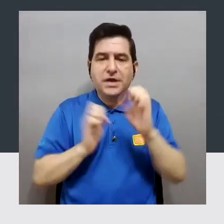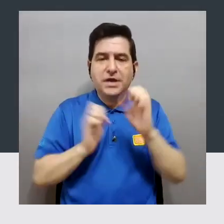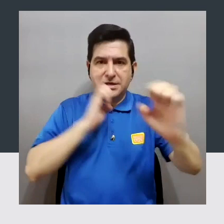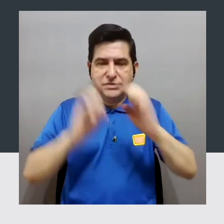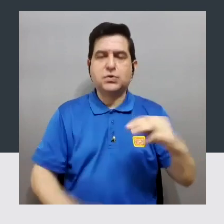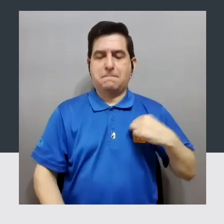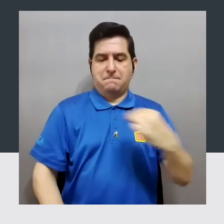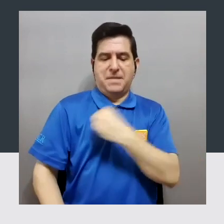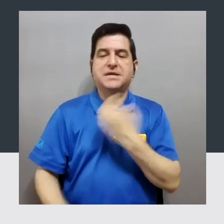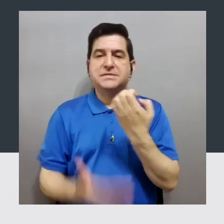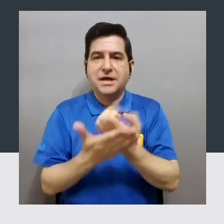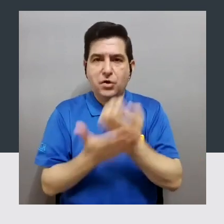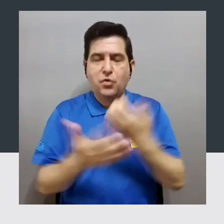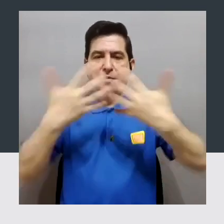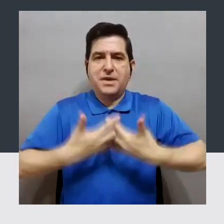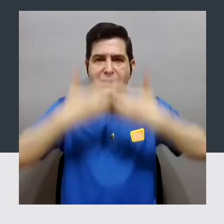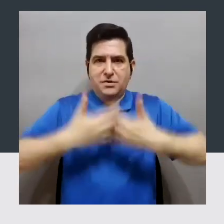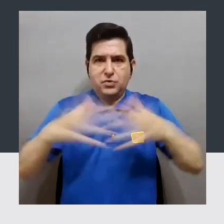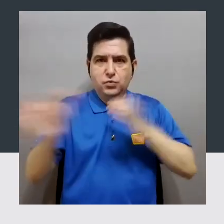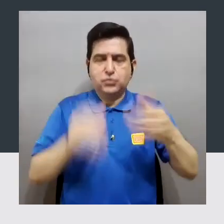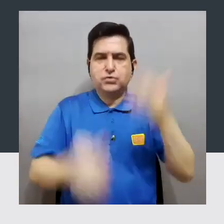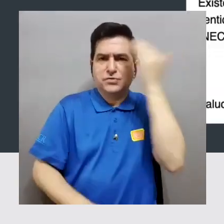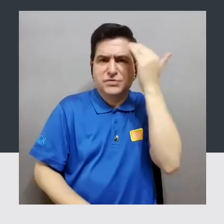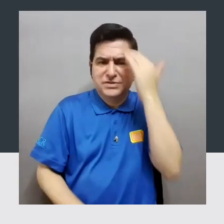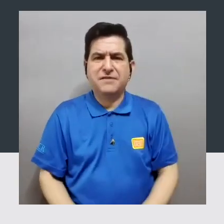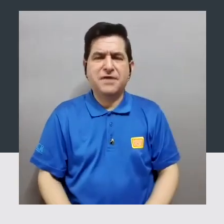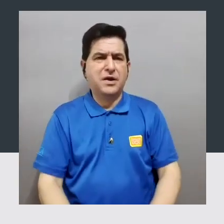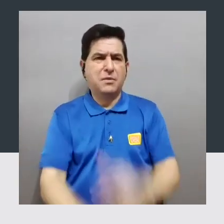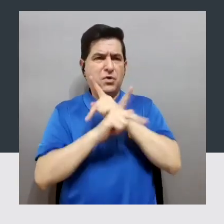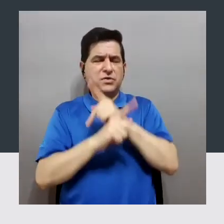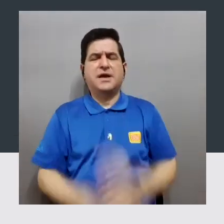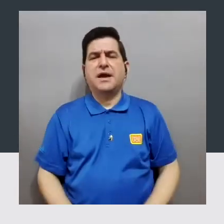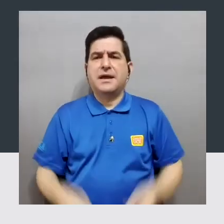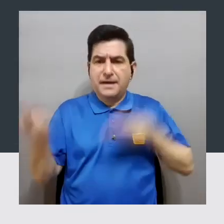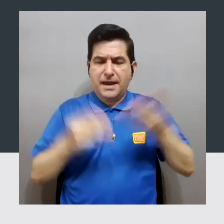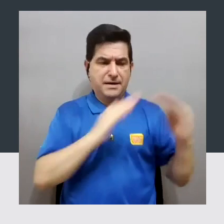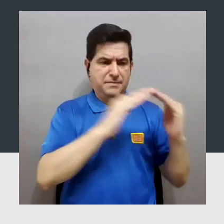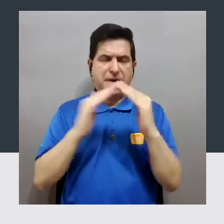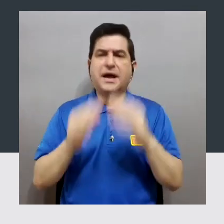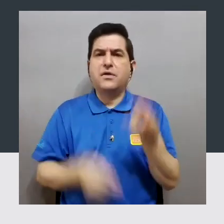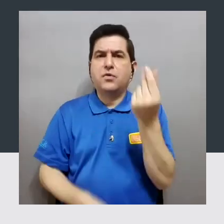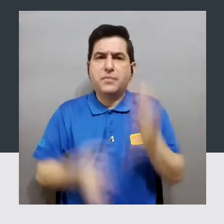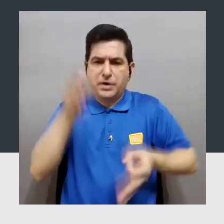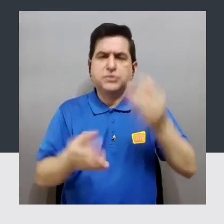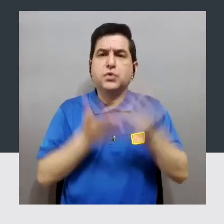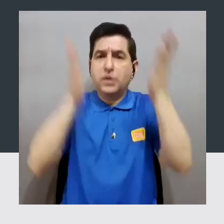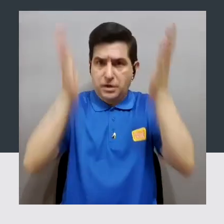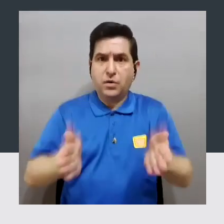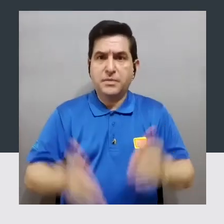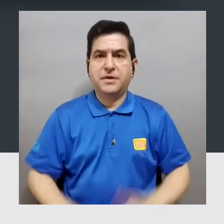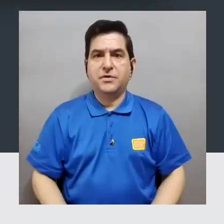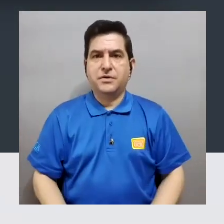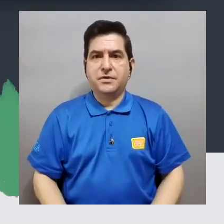entrevista con el Ministerio de Economía, Industria y Comercio para conocer cómo vela porque el mercado inmobiliario ofrezca precios justos a las y los